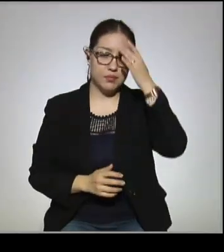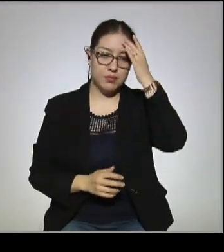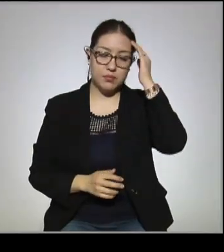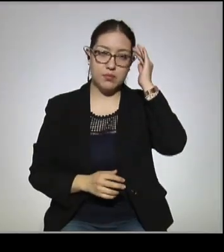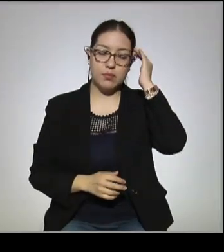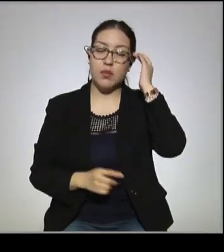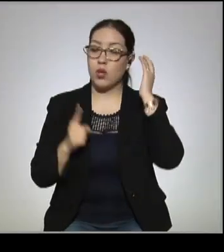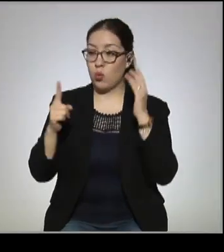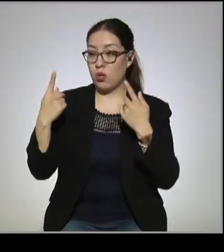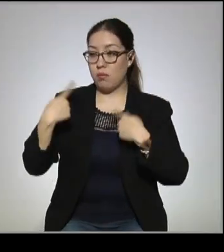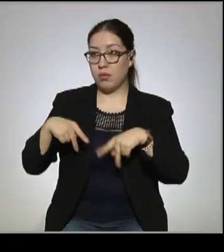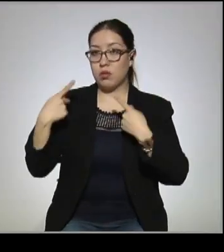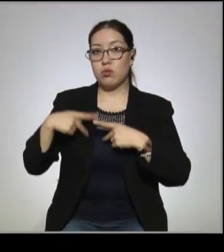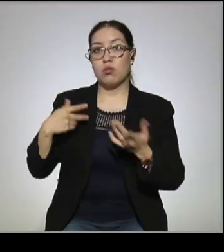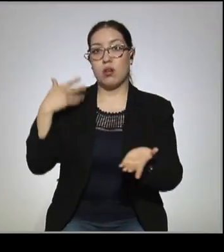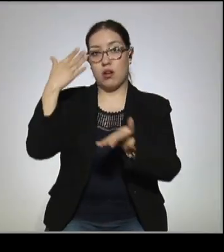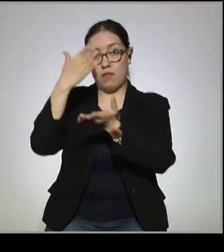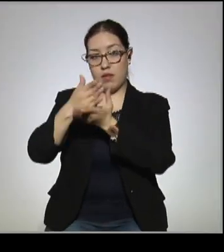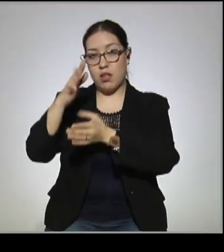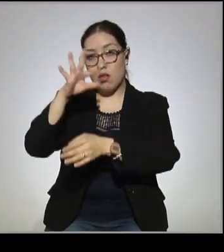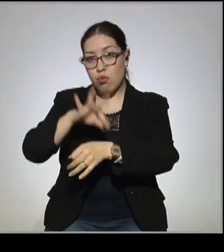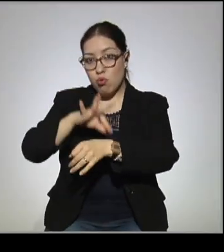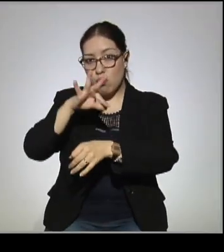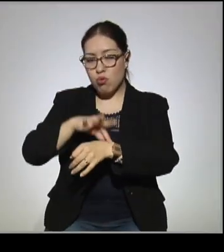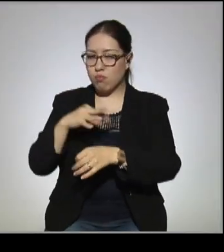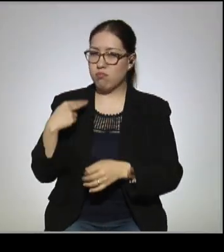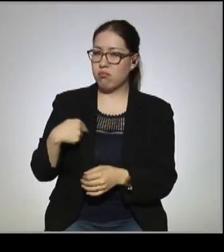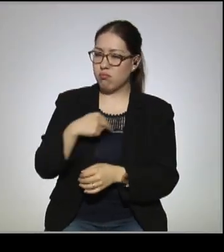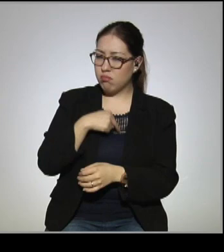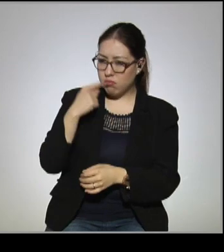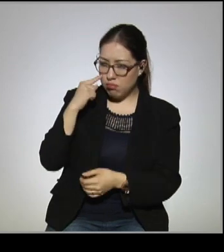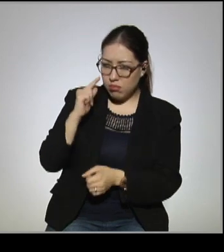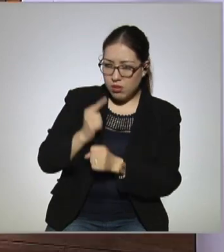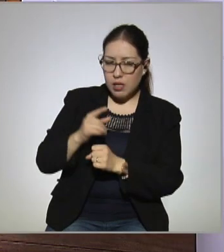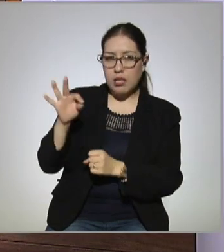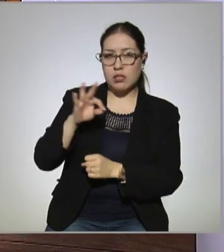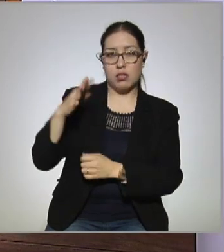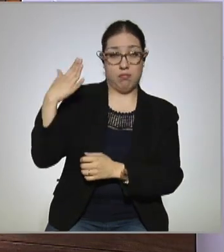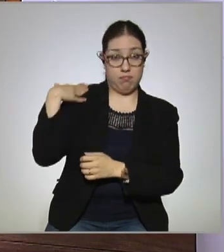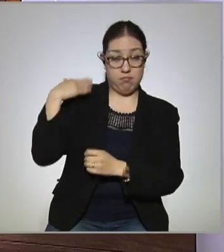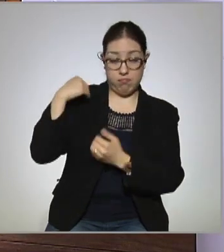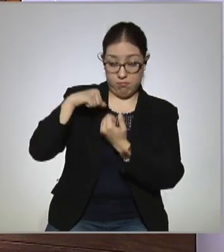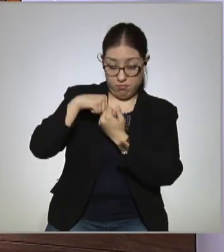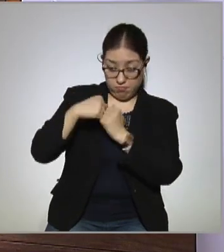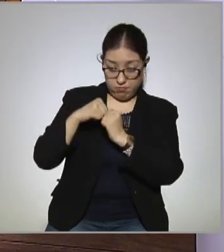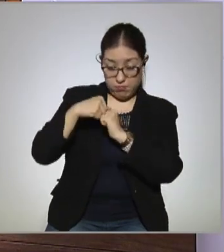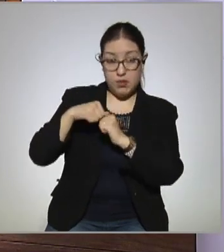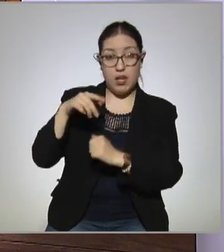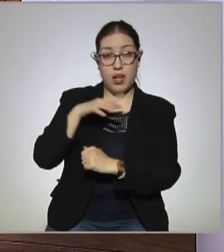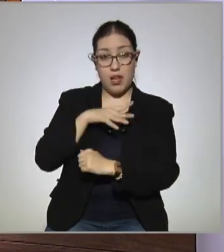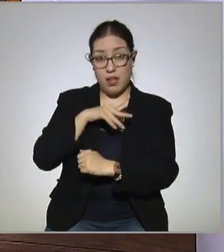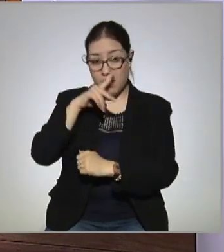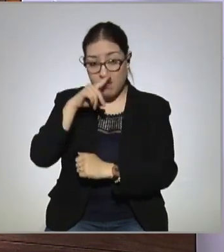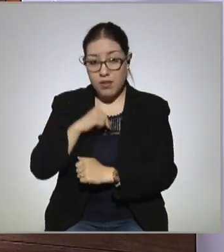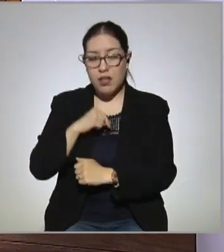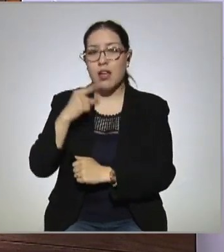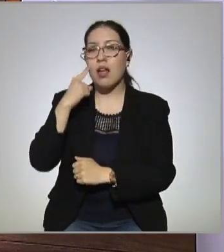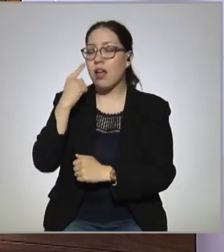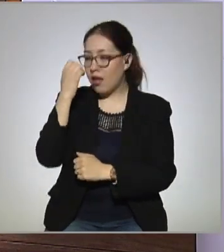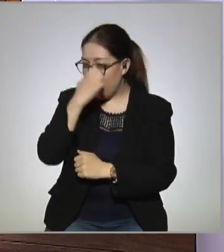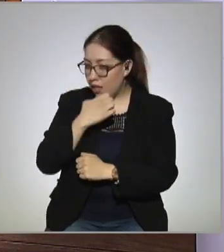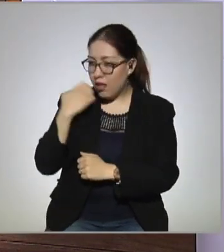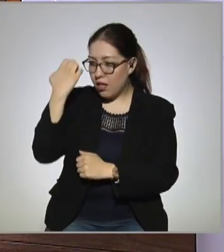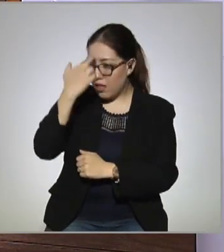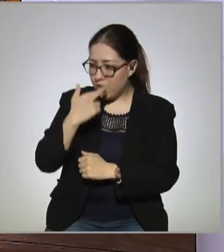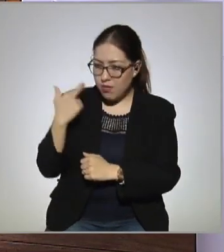Cuando el paciente acude a consulta y sospechamos una probable lesión del mango rotador, vamos a hacer una exploración física del hombro del